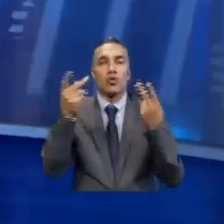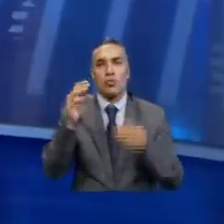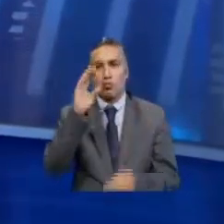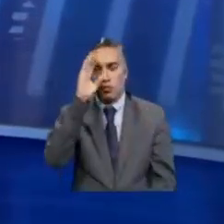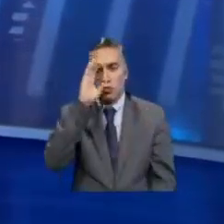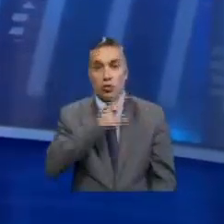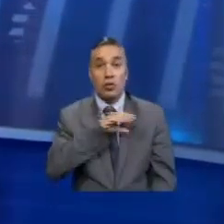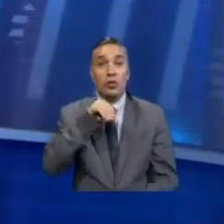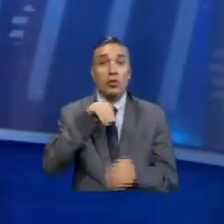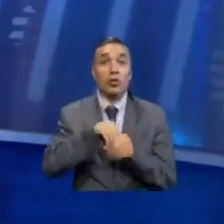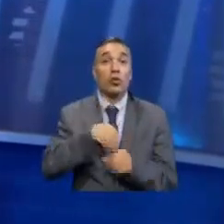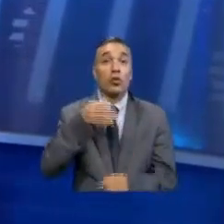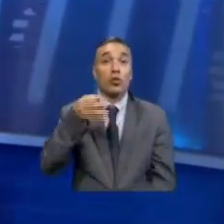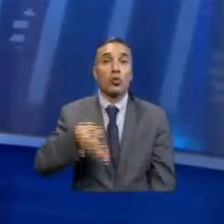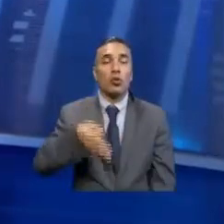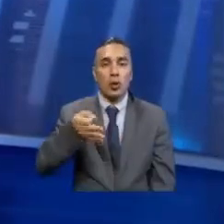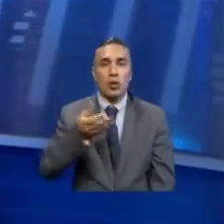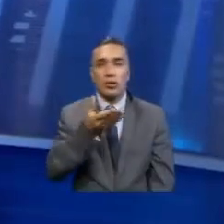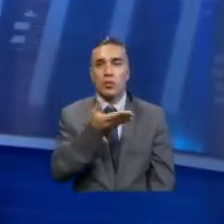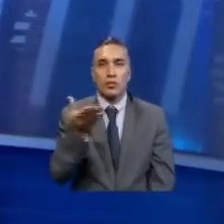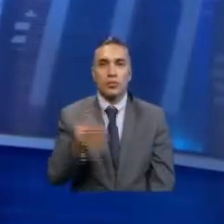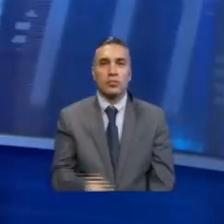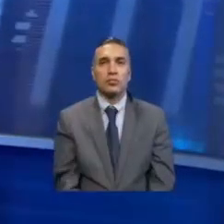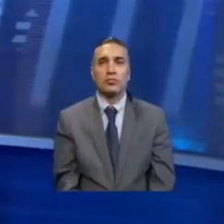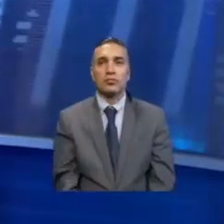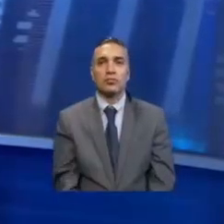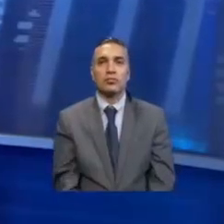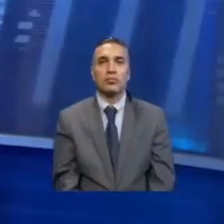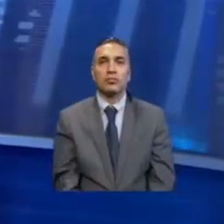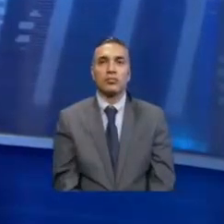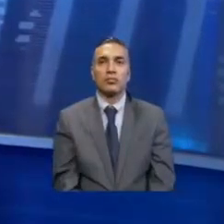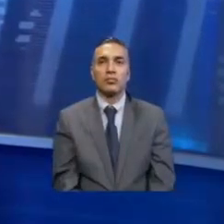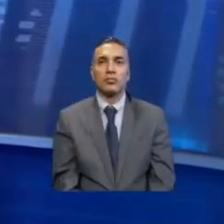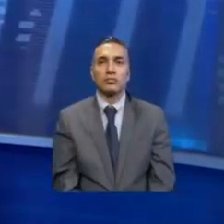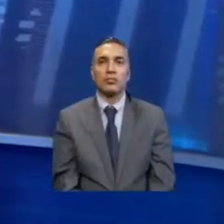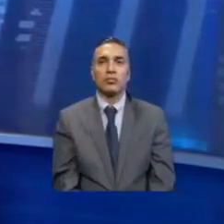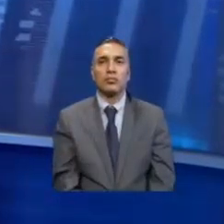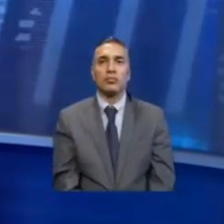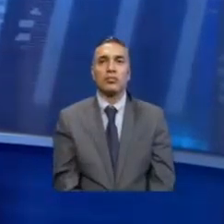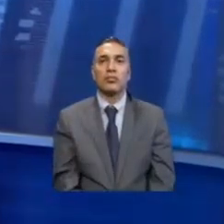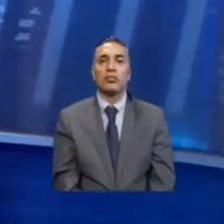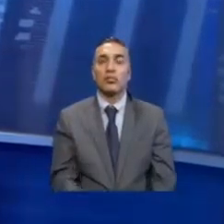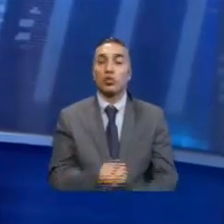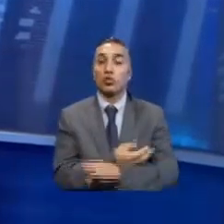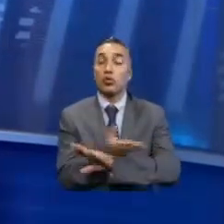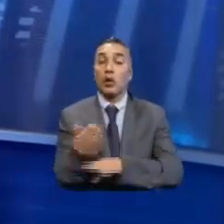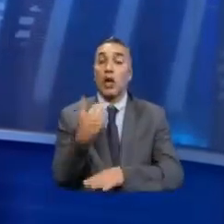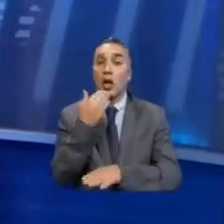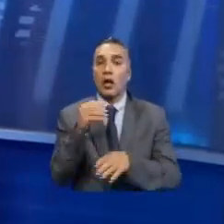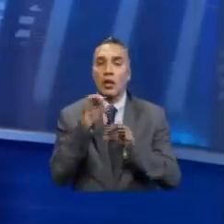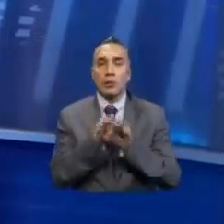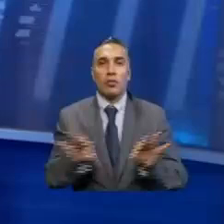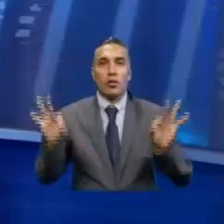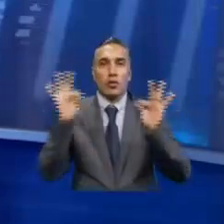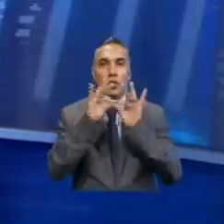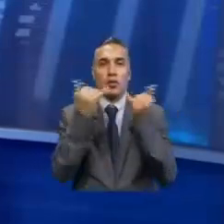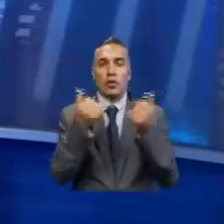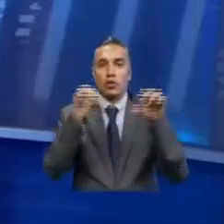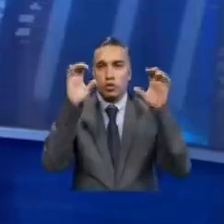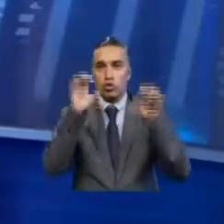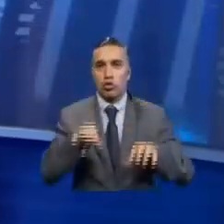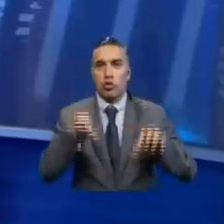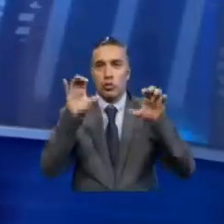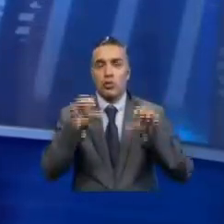policía en el Cantón Durán. Repasamos algunas de las recomendaciones también importantes en esta época